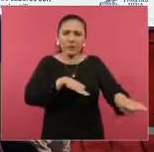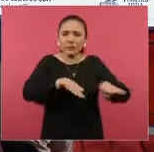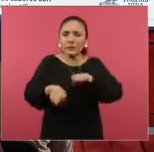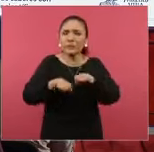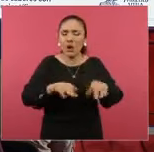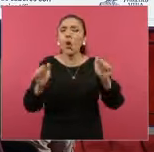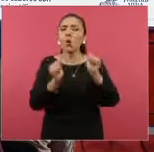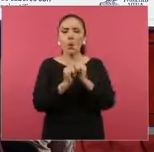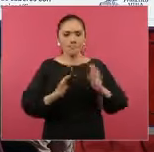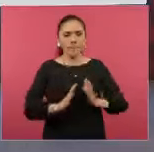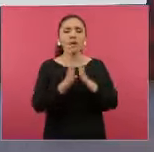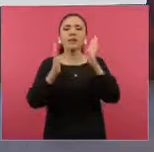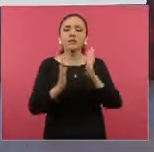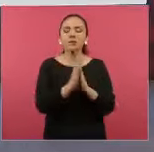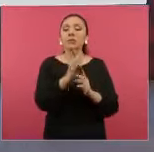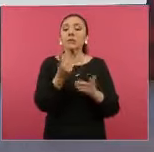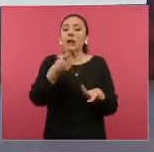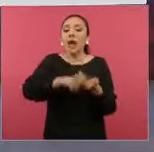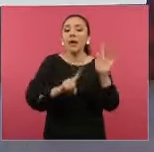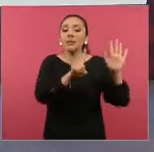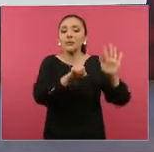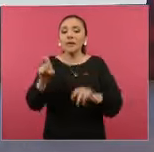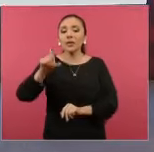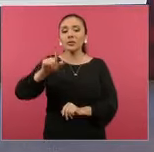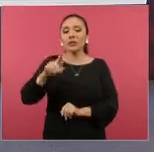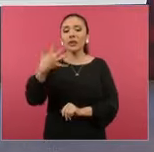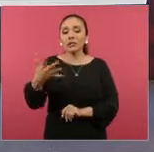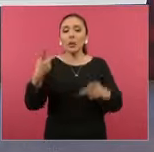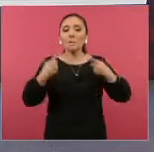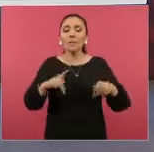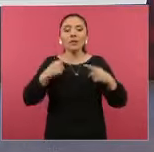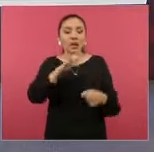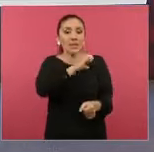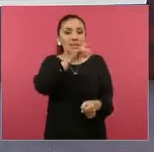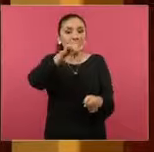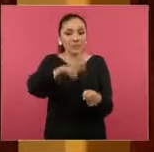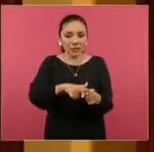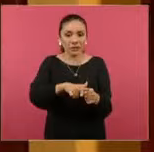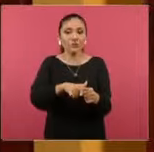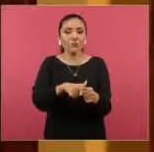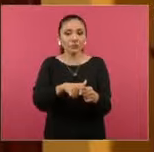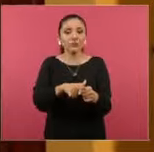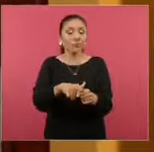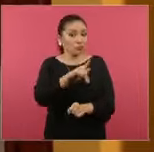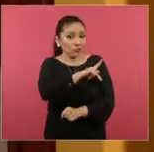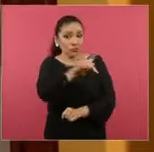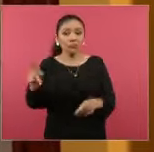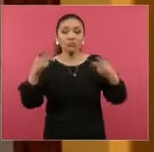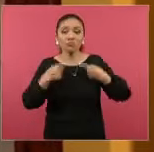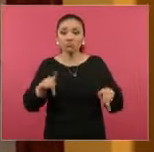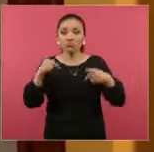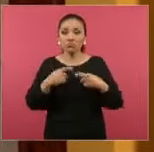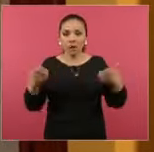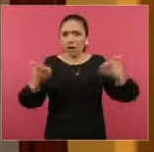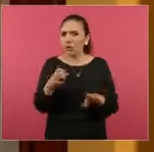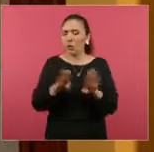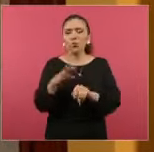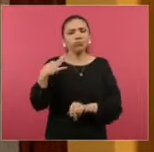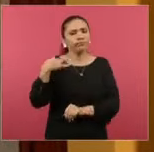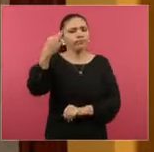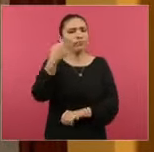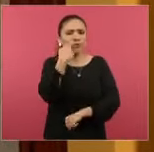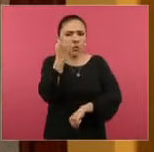la participación de 175 especialistas, todos ellos lo hicieron de manera